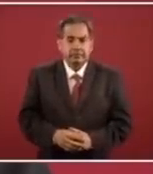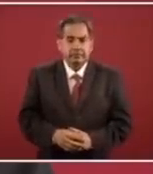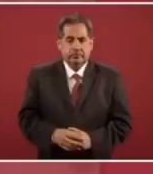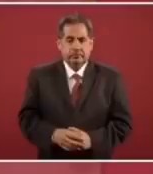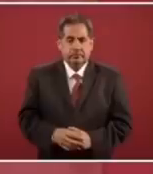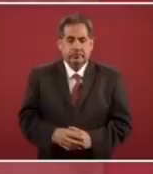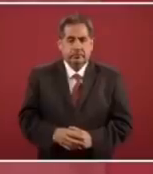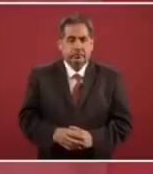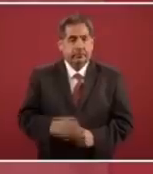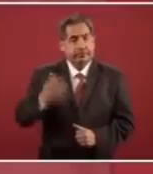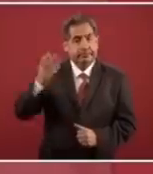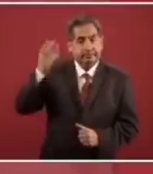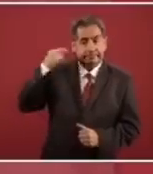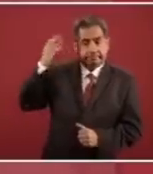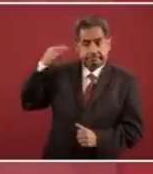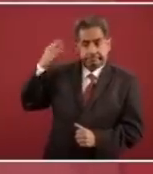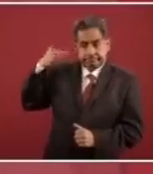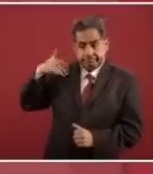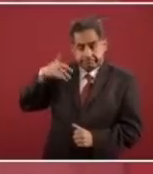Antes se decía